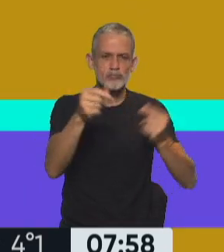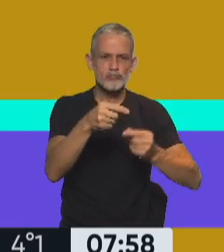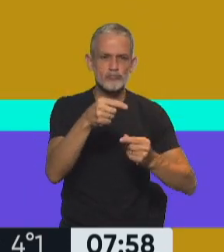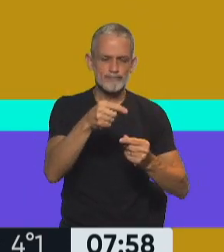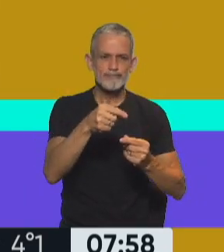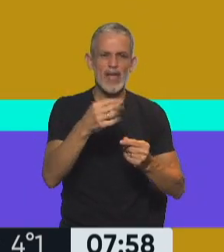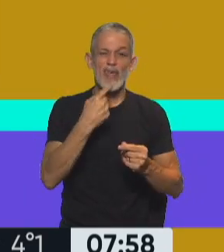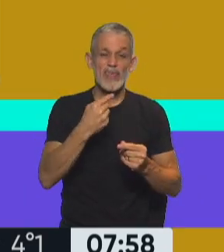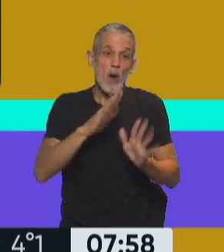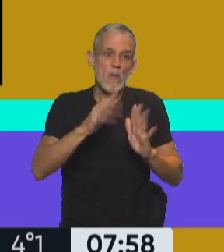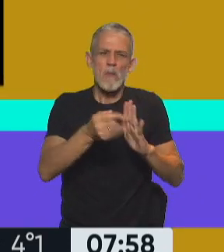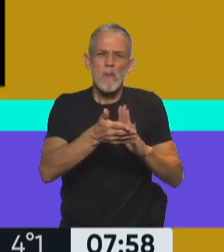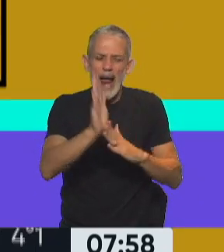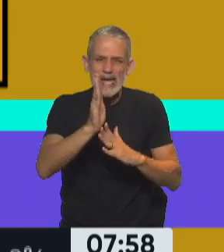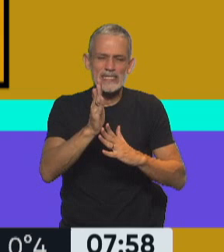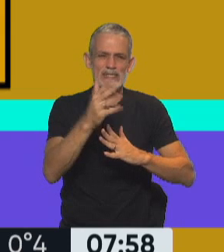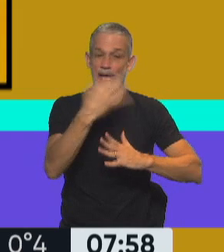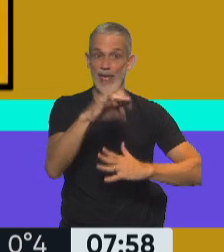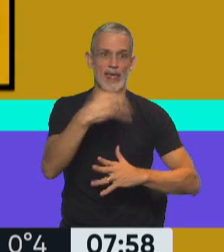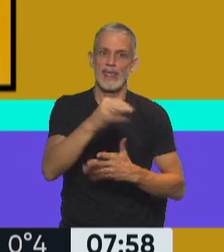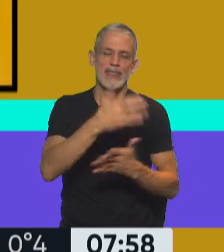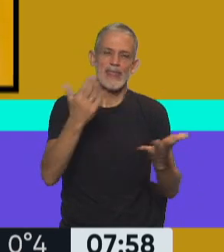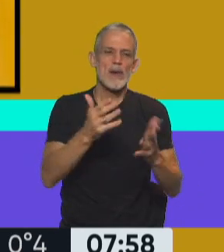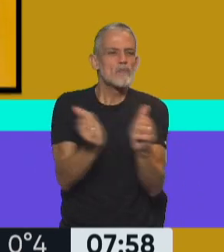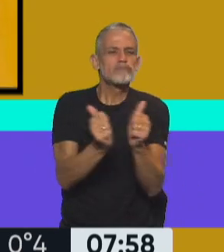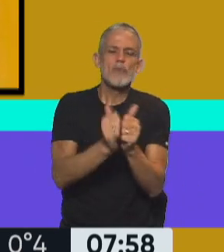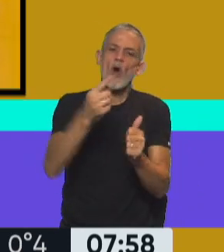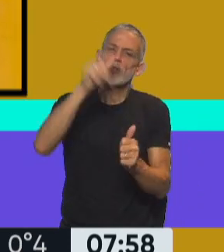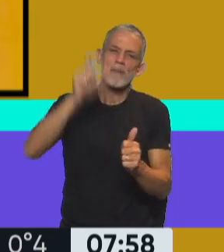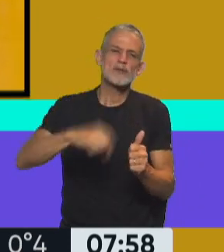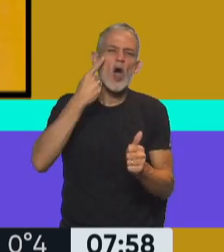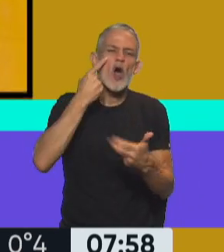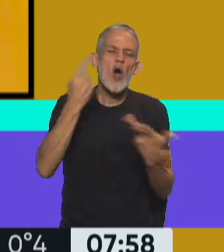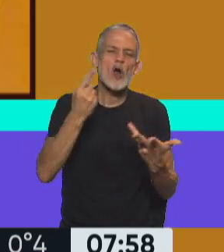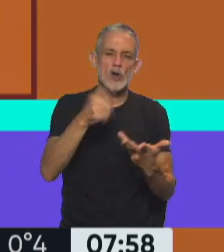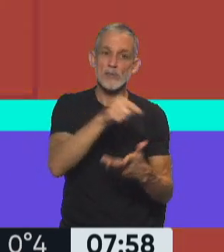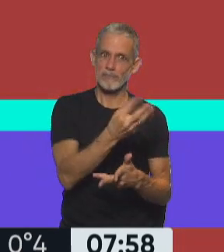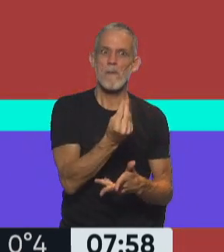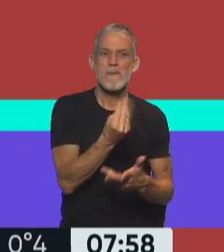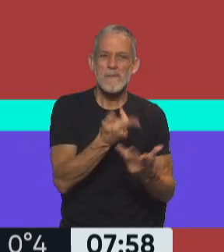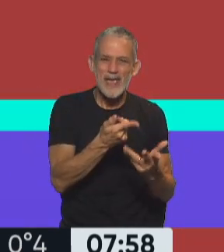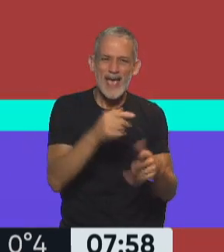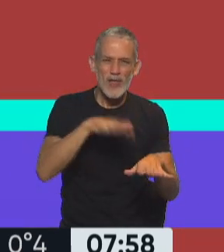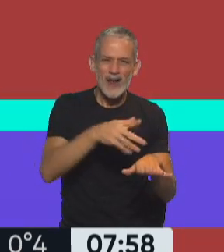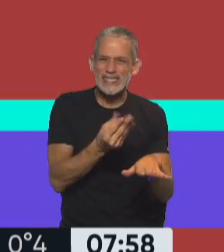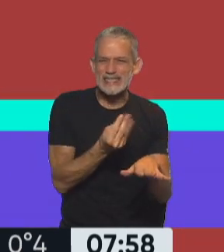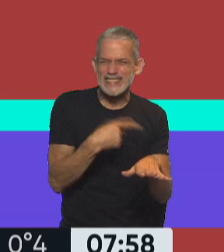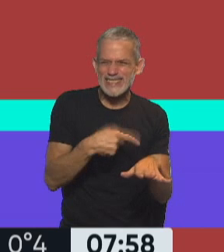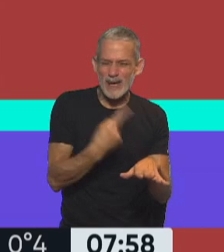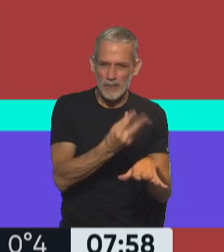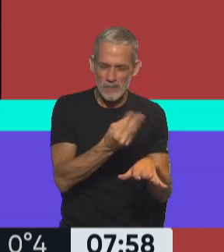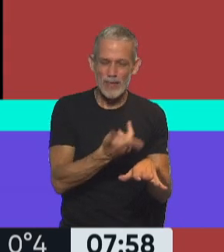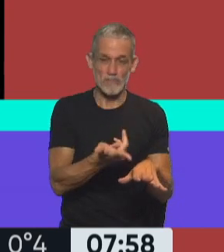y sostuvo que para irse tuvo que ser con alguien que conoce porque es muy miedosa la nena. Por su